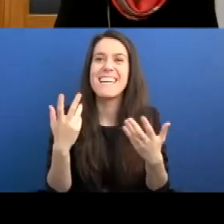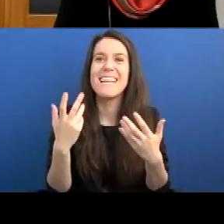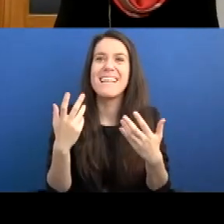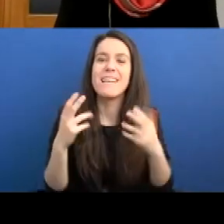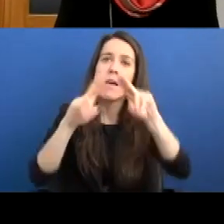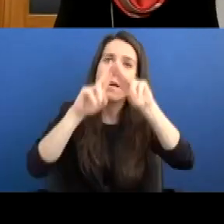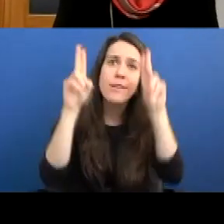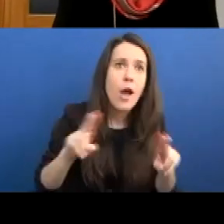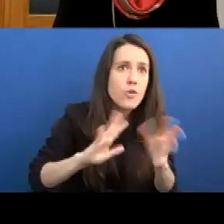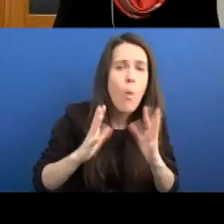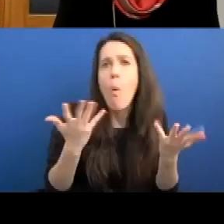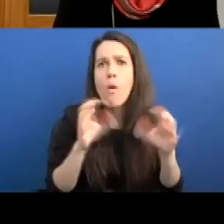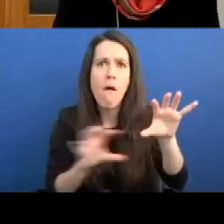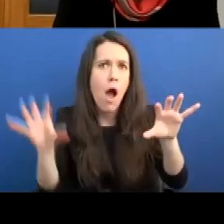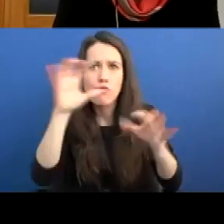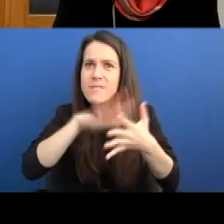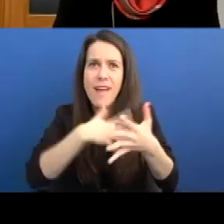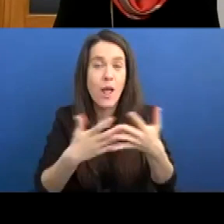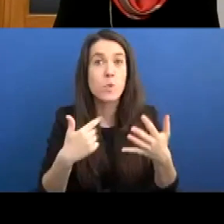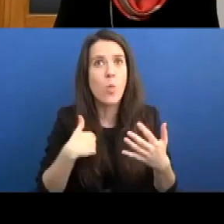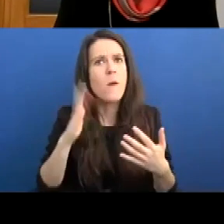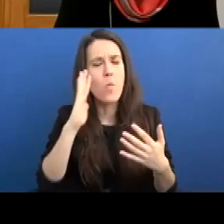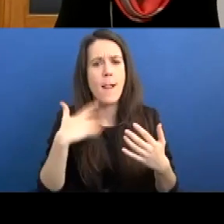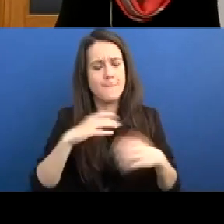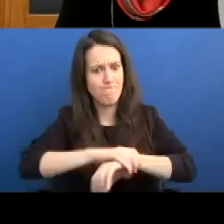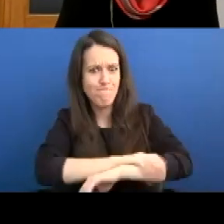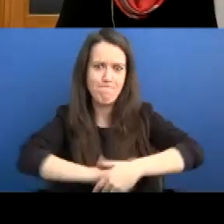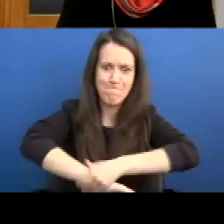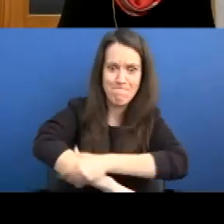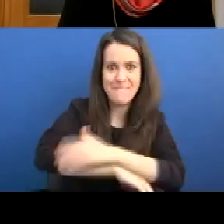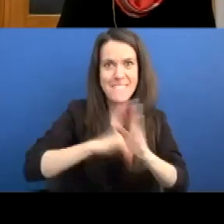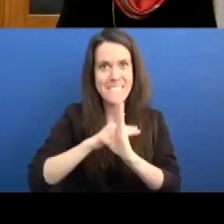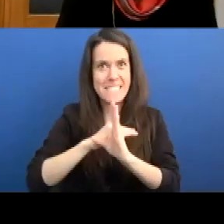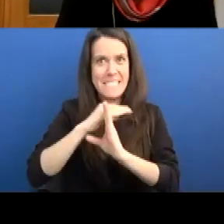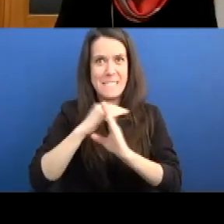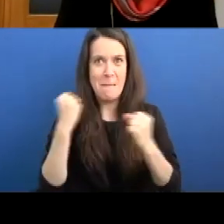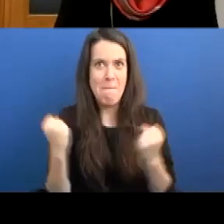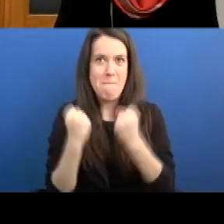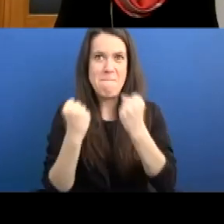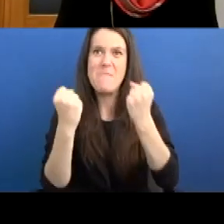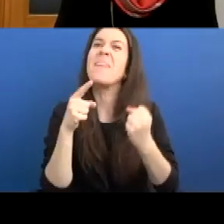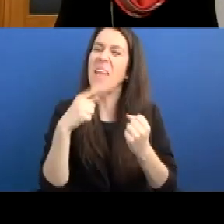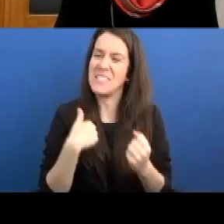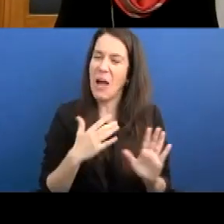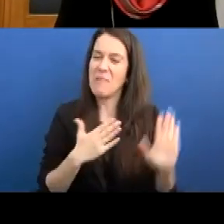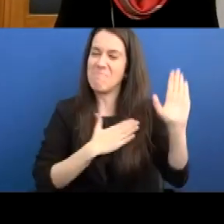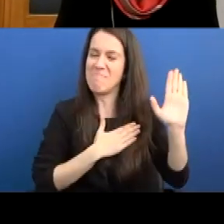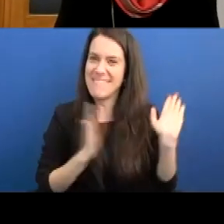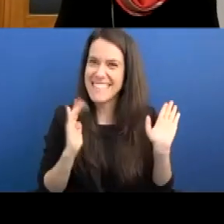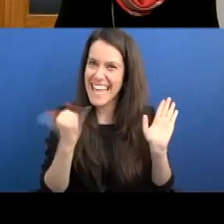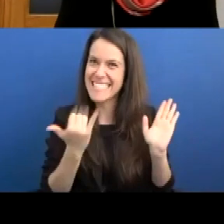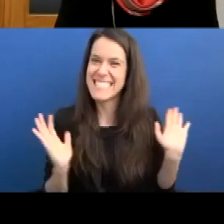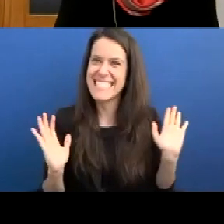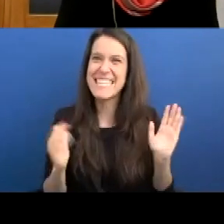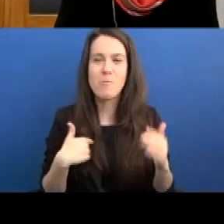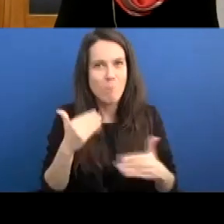ya sean lenguas de signos nacionales o signos internacionales. Desde cada una de nuestras trincheras estamos